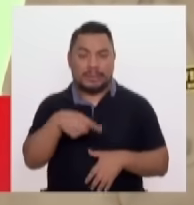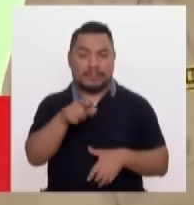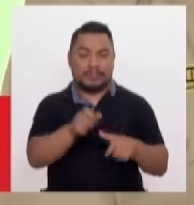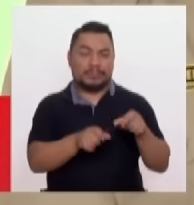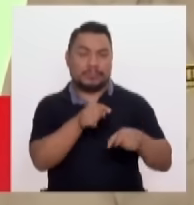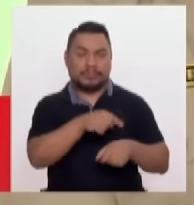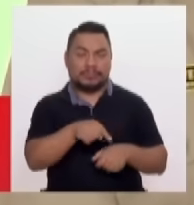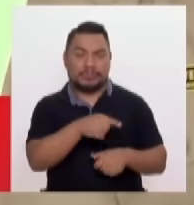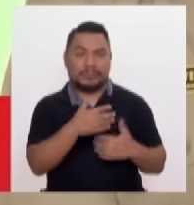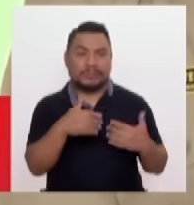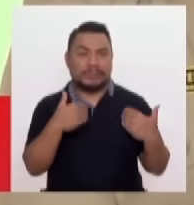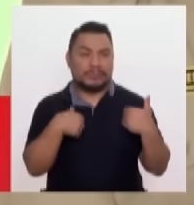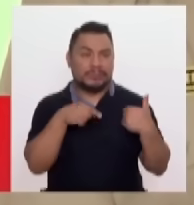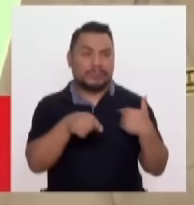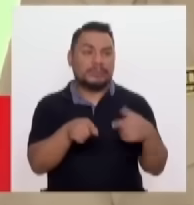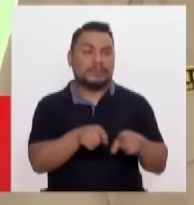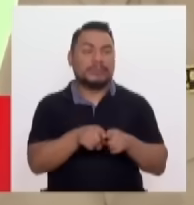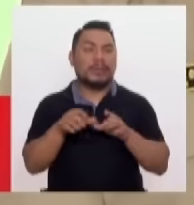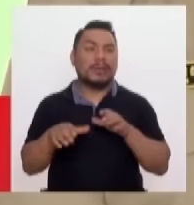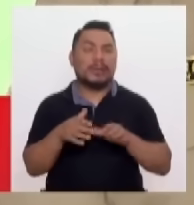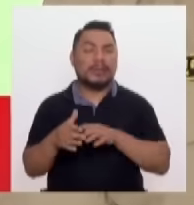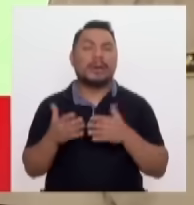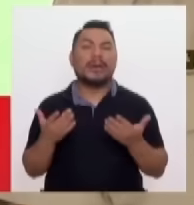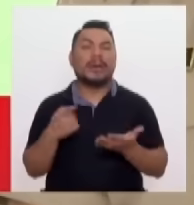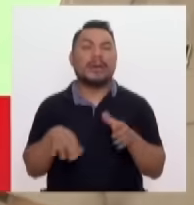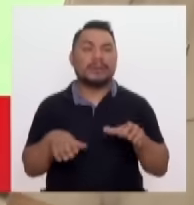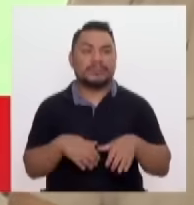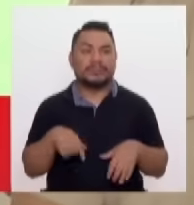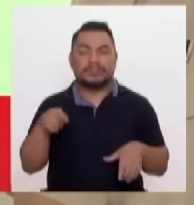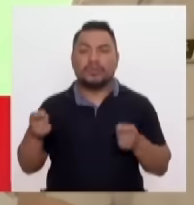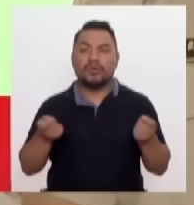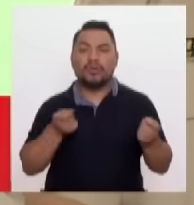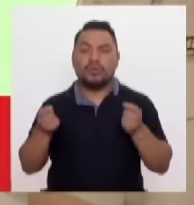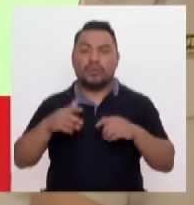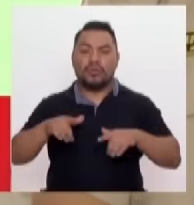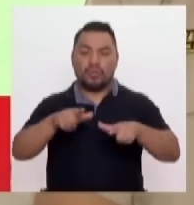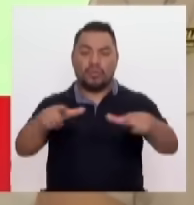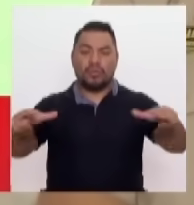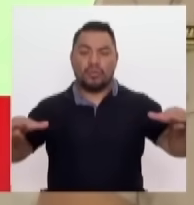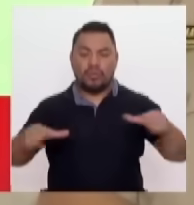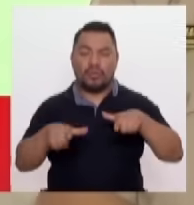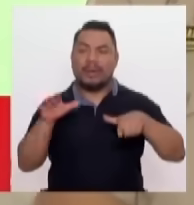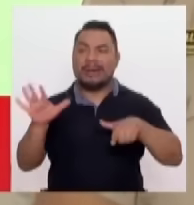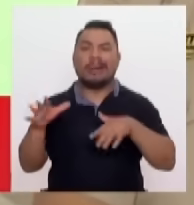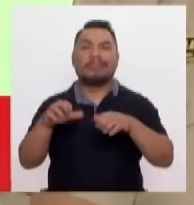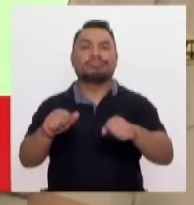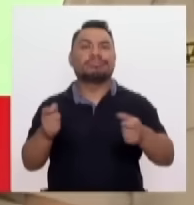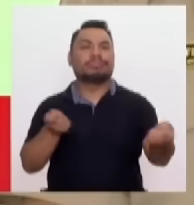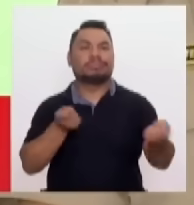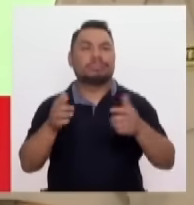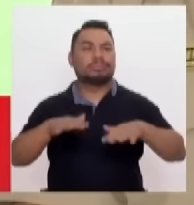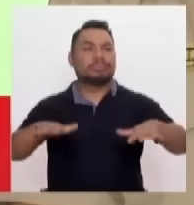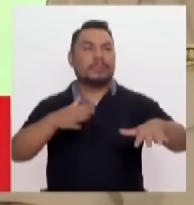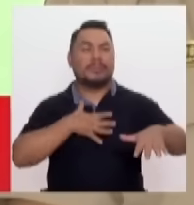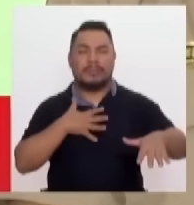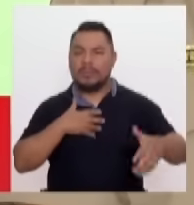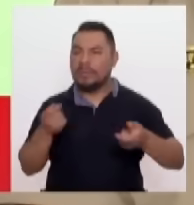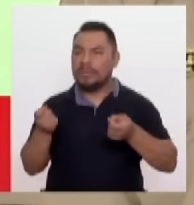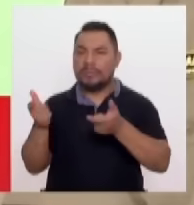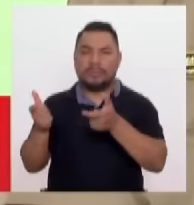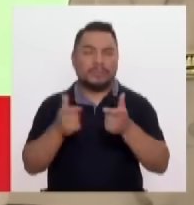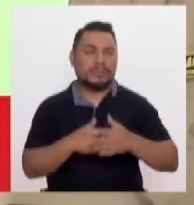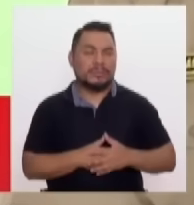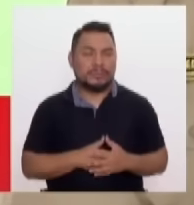personas tenían como línea de acción criminal el control territorial aislado, pretensión